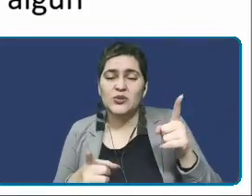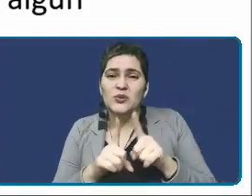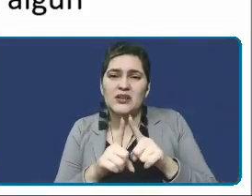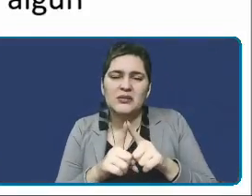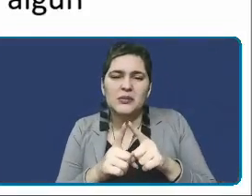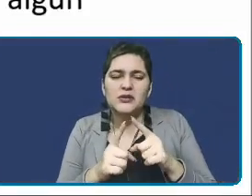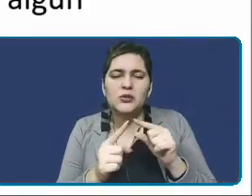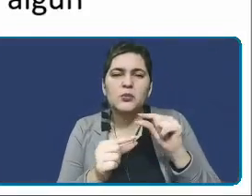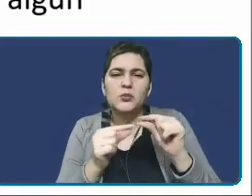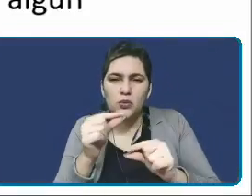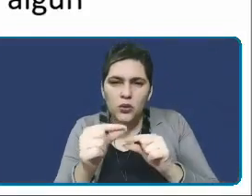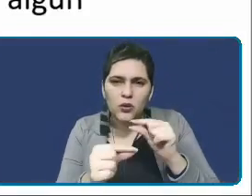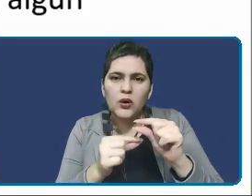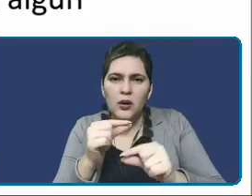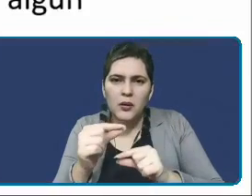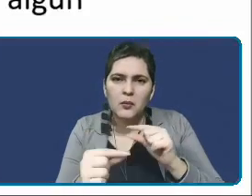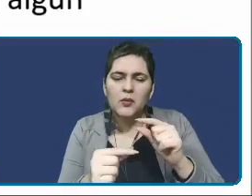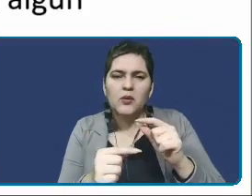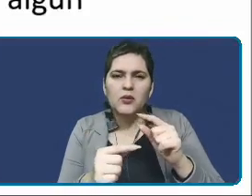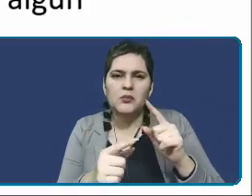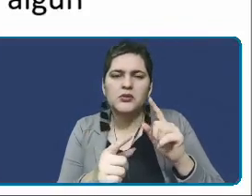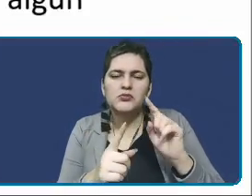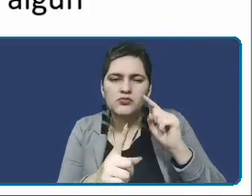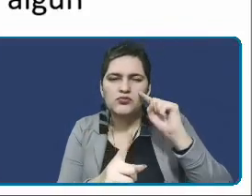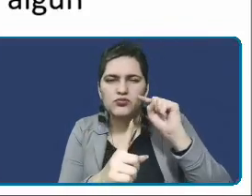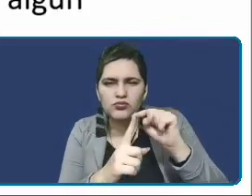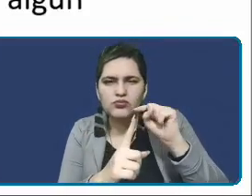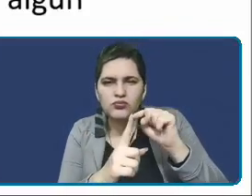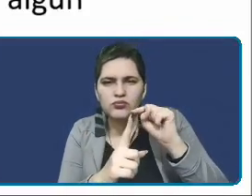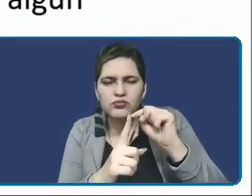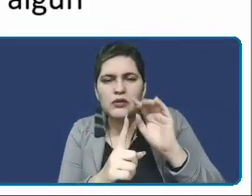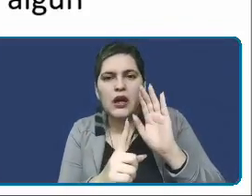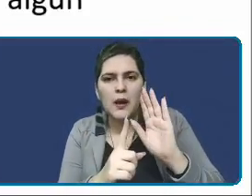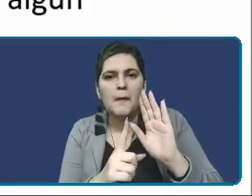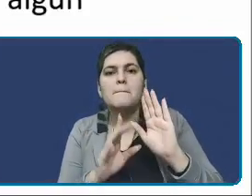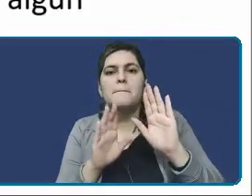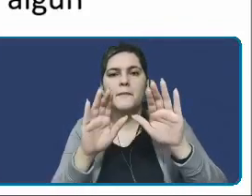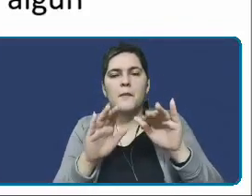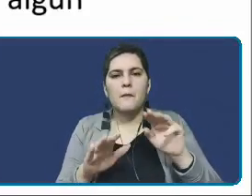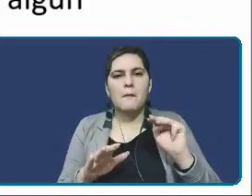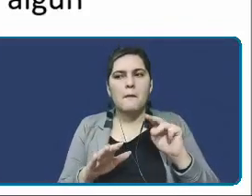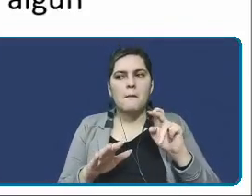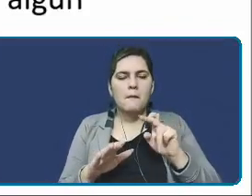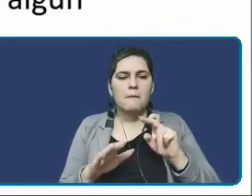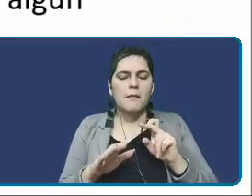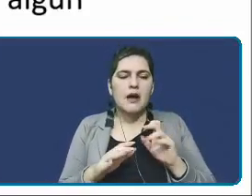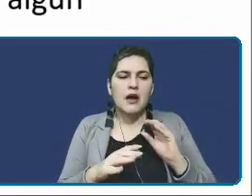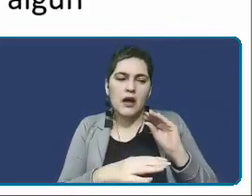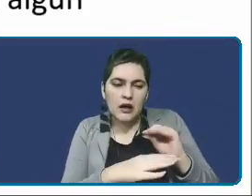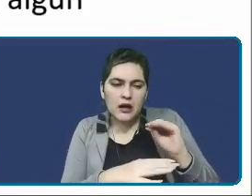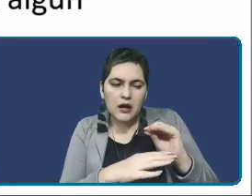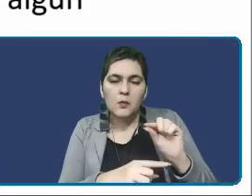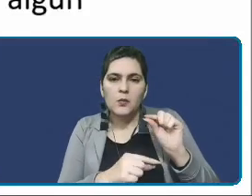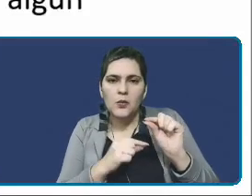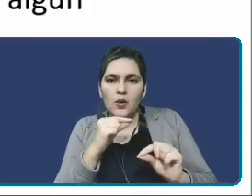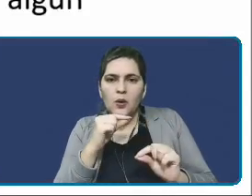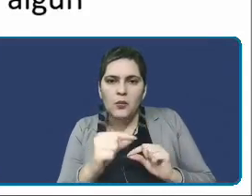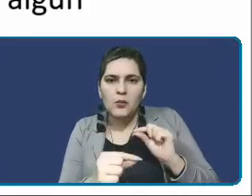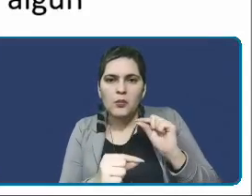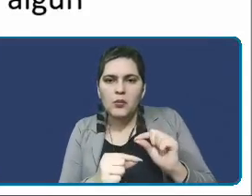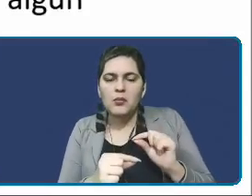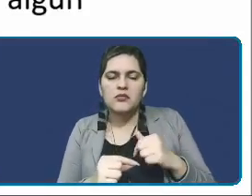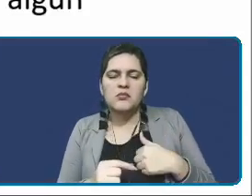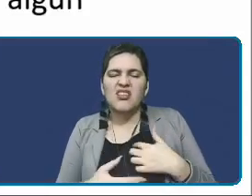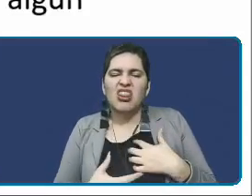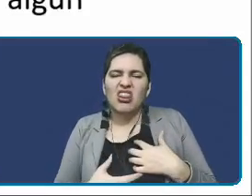y expectativas como pequeñitas, sino que para los padres que están alimentando también, porque si no, provoca mucha frustración y mucha